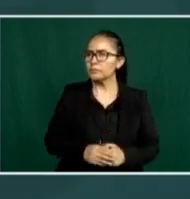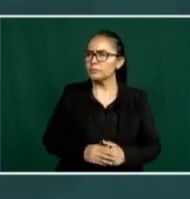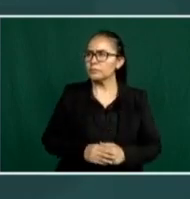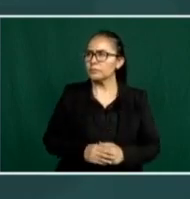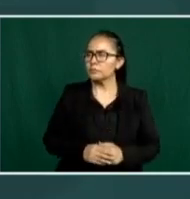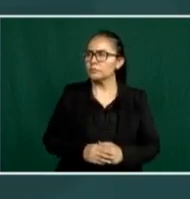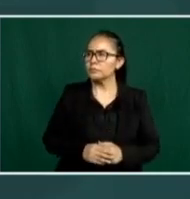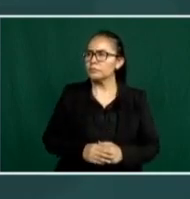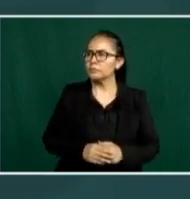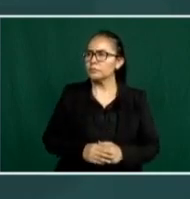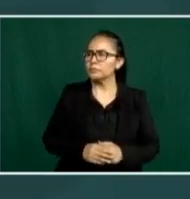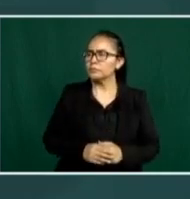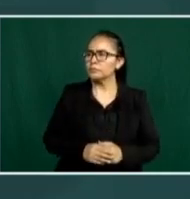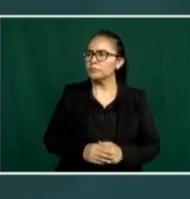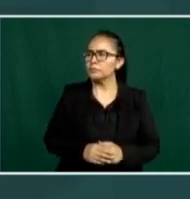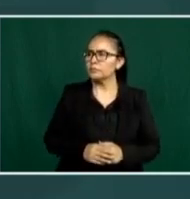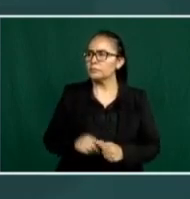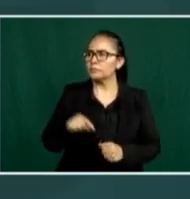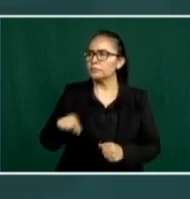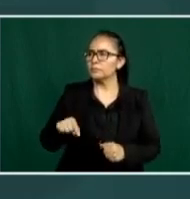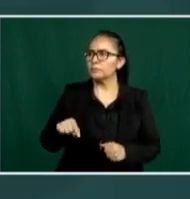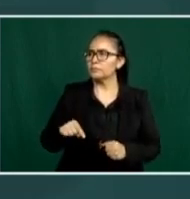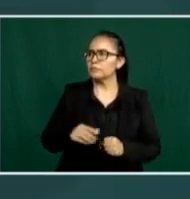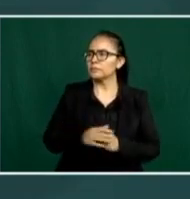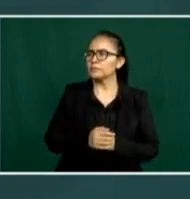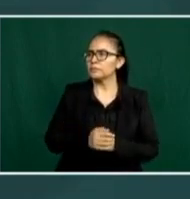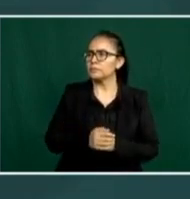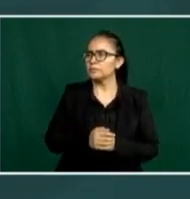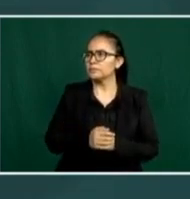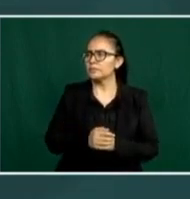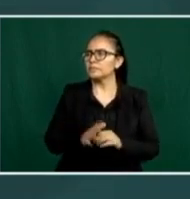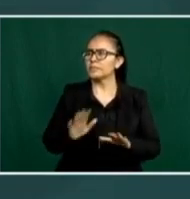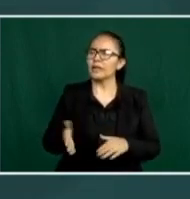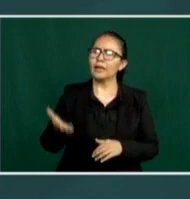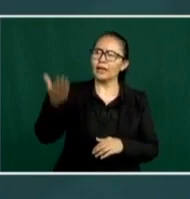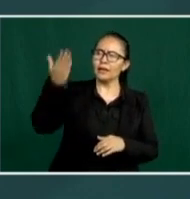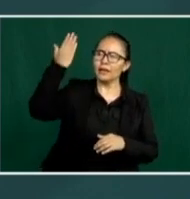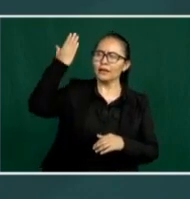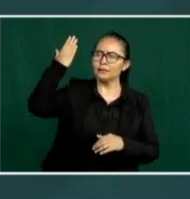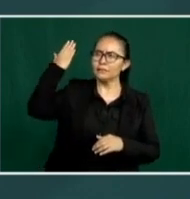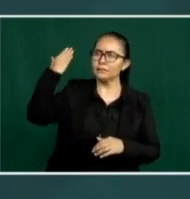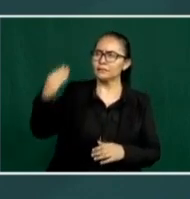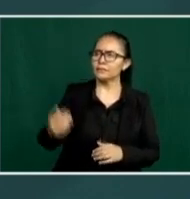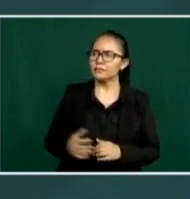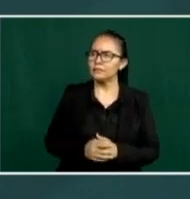de que hay menos inflación que antes?